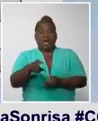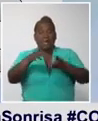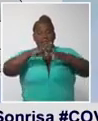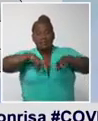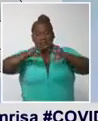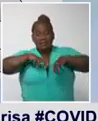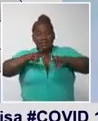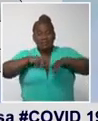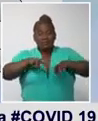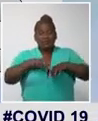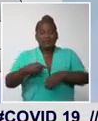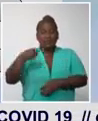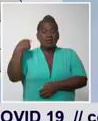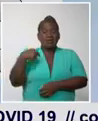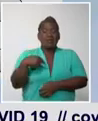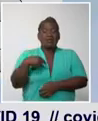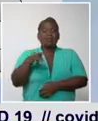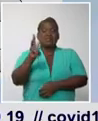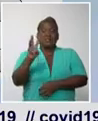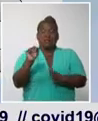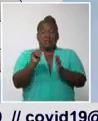ya